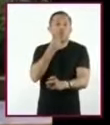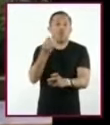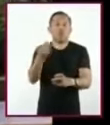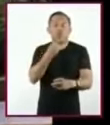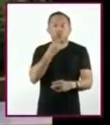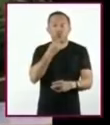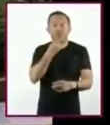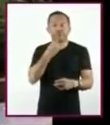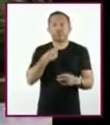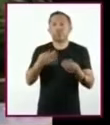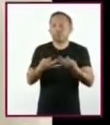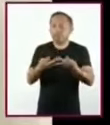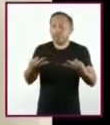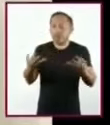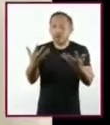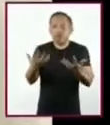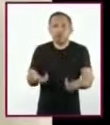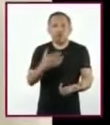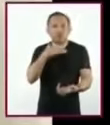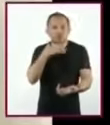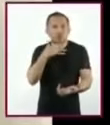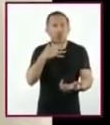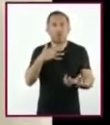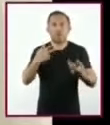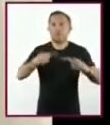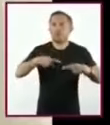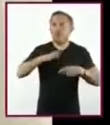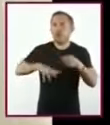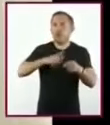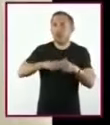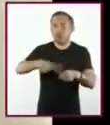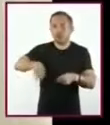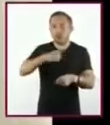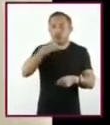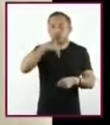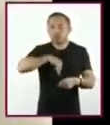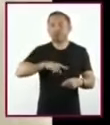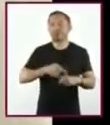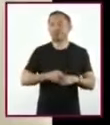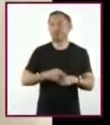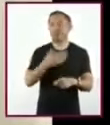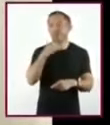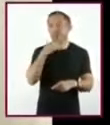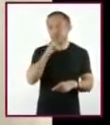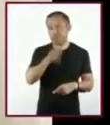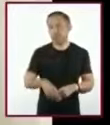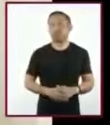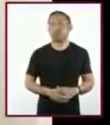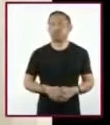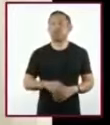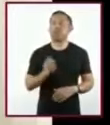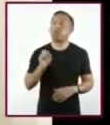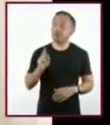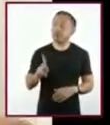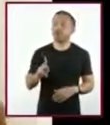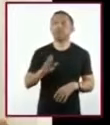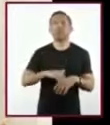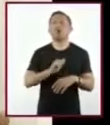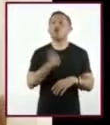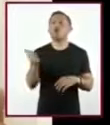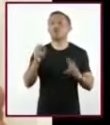agua y las personas y los animales. Luego tenemos el tema de la contaminación del aire, que a su